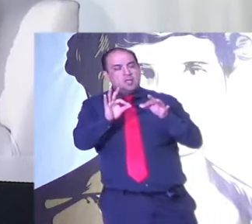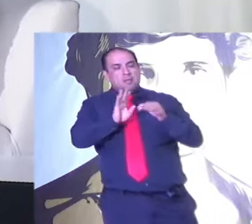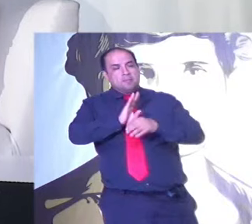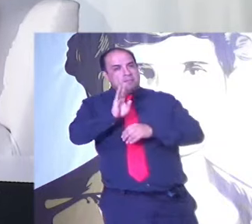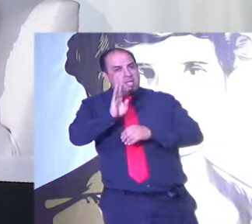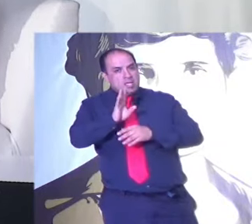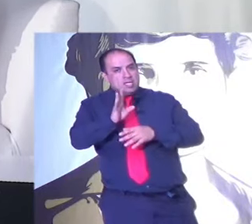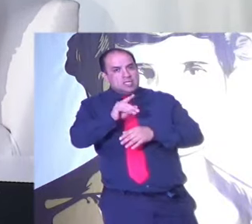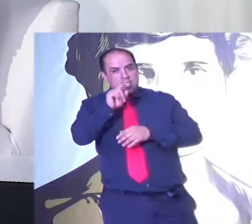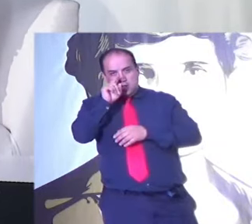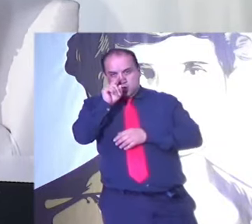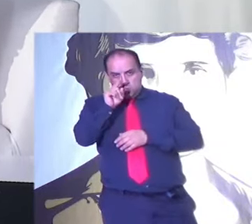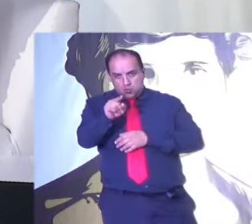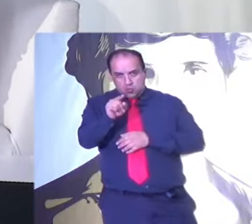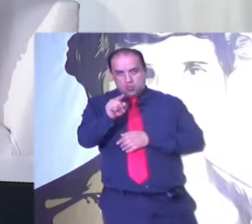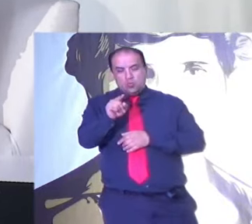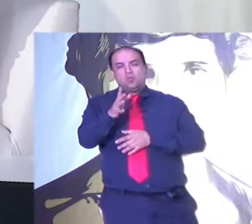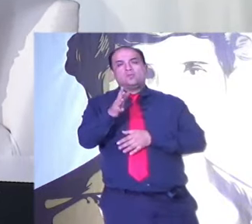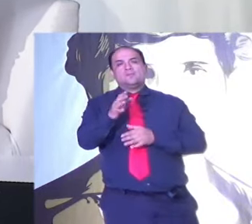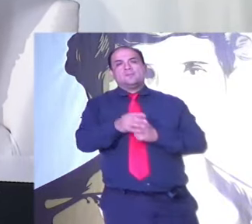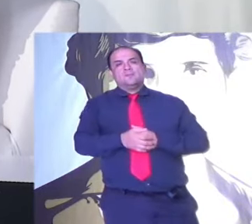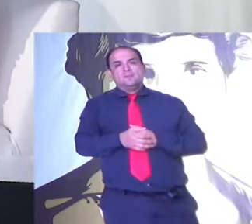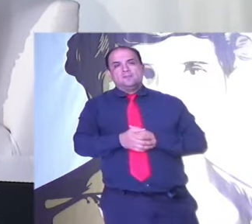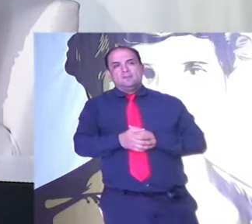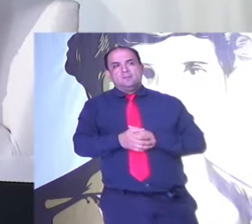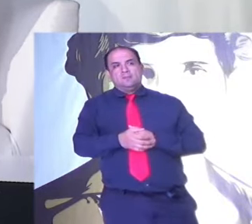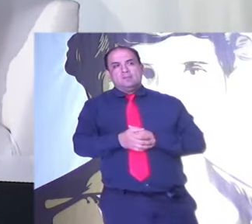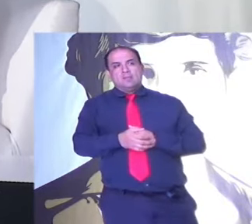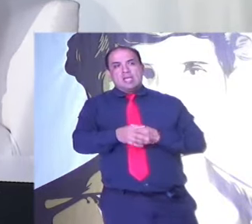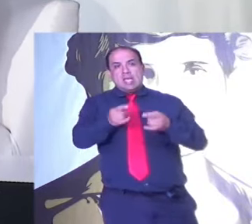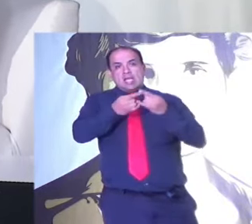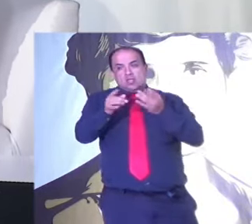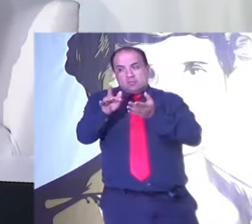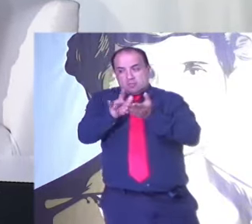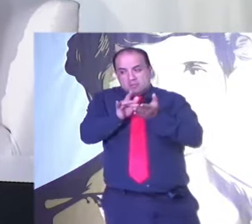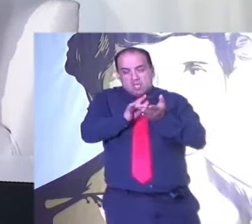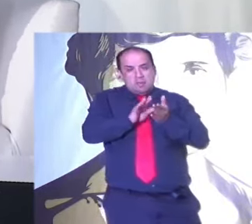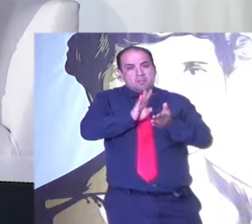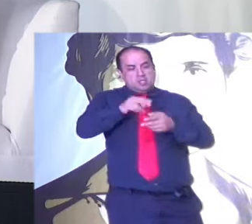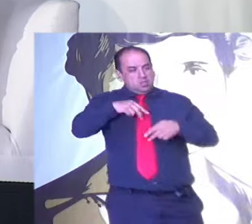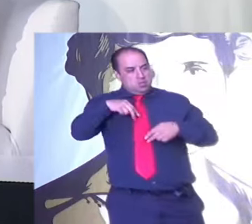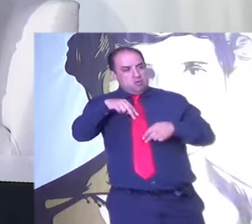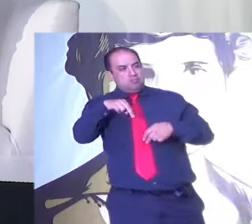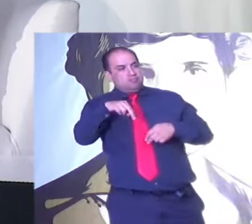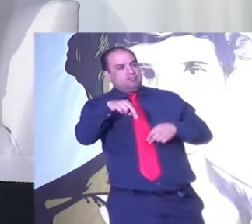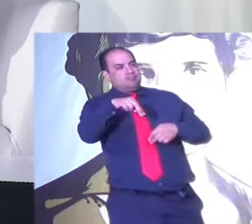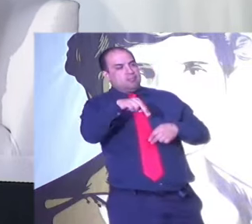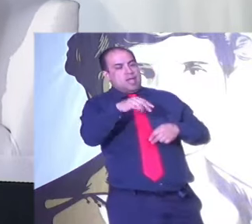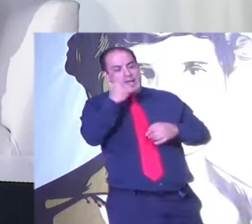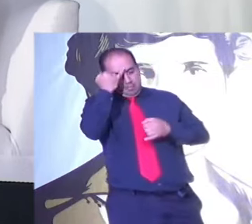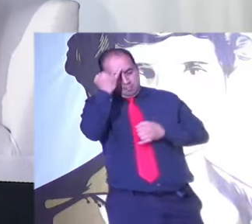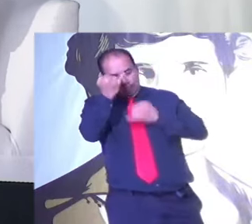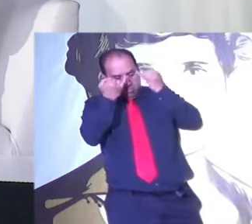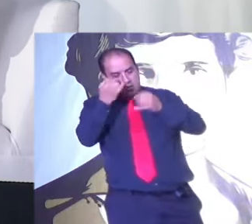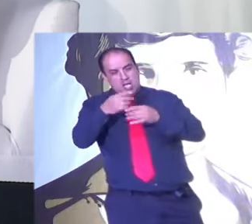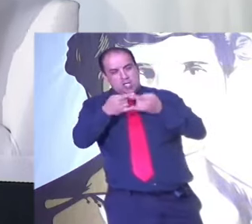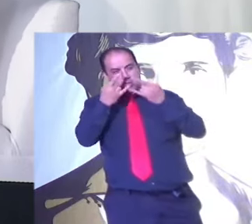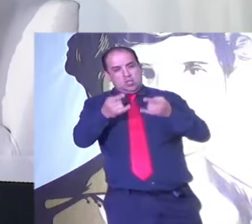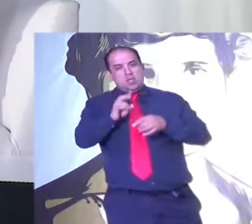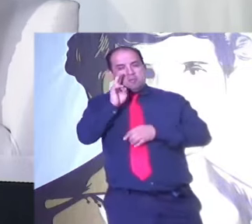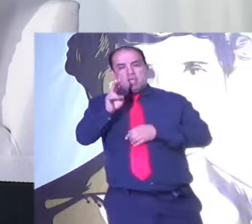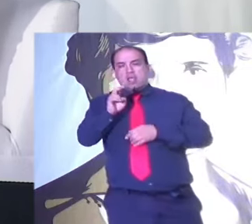que eres tú, cómo es tu método de recoger cuentos, ¿no? Cómo vas caminando, así imagina ese cuento, y vas tomando notas de